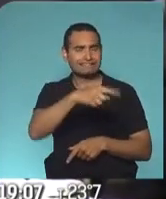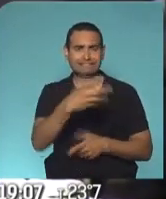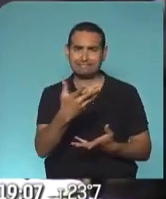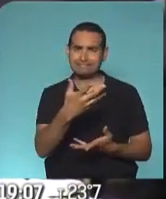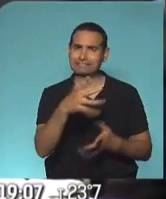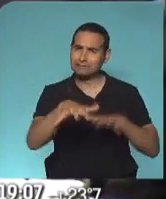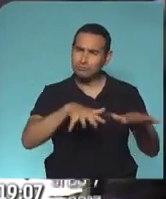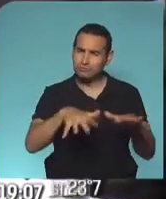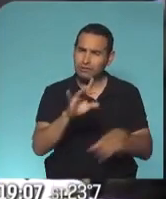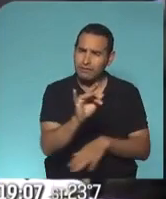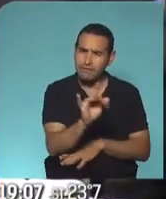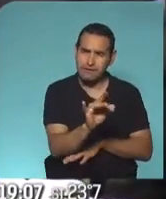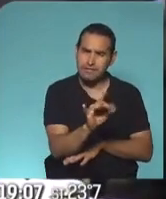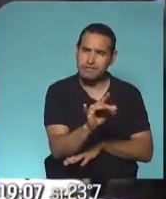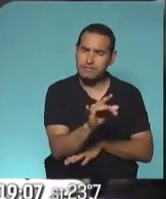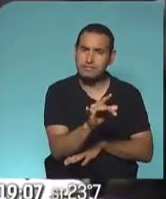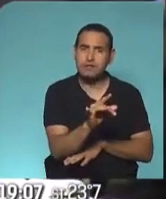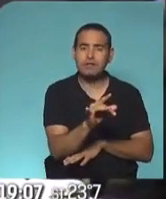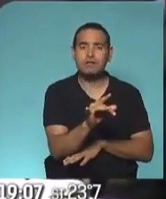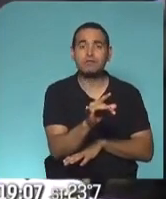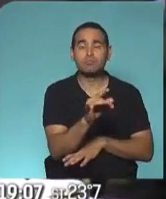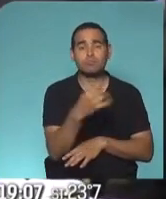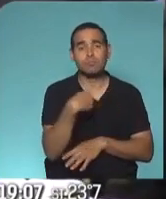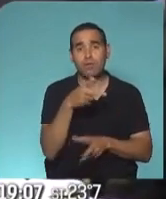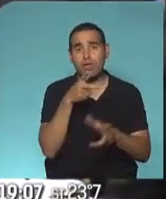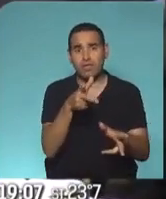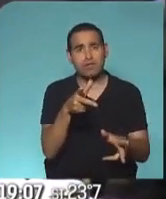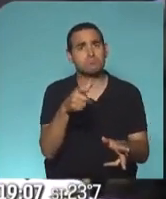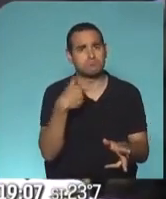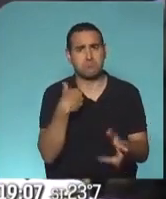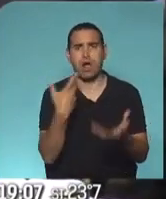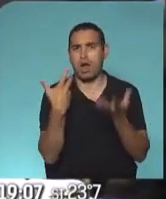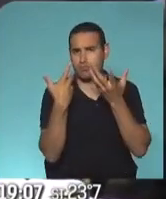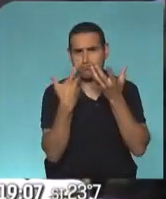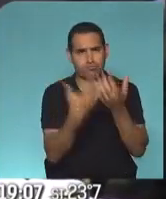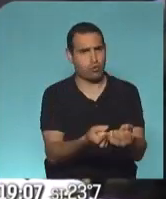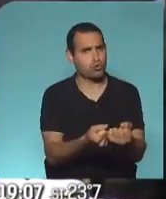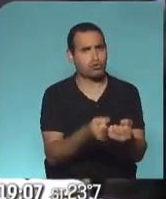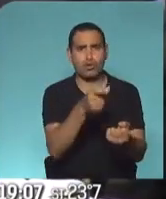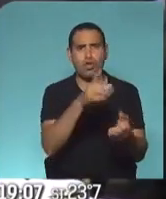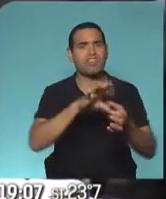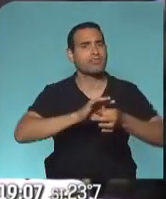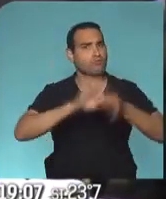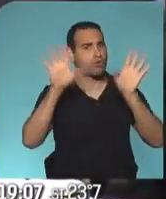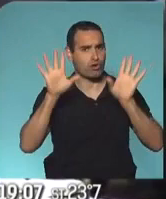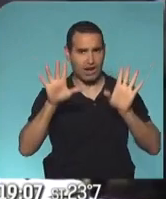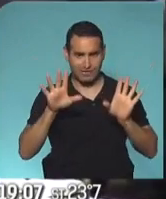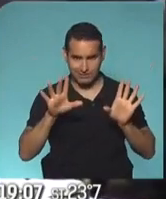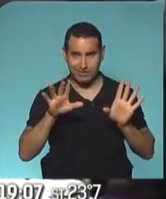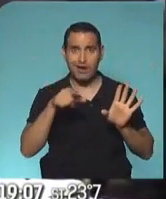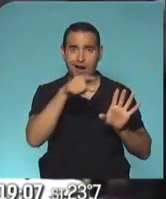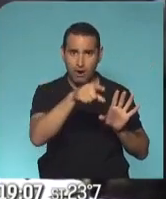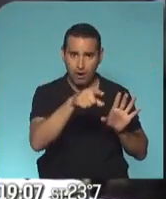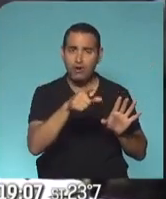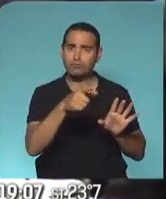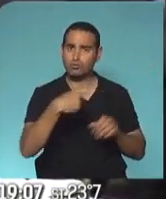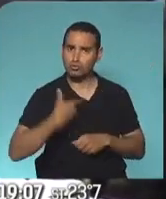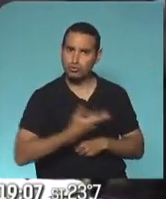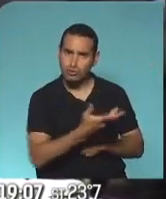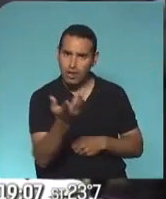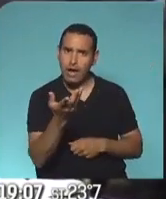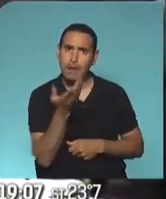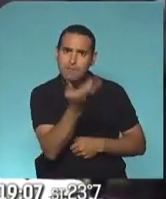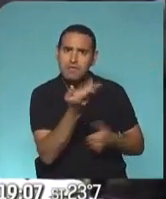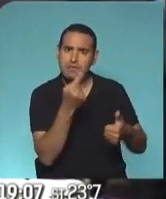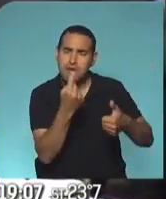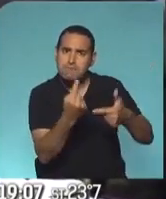difícil que enfrenta y ahí decir que respaldamos la plenitud del ejercicio democrático con que están encarando las demandas sociales